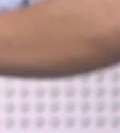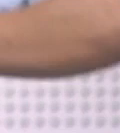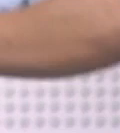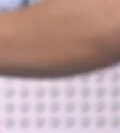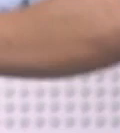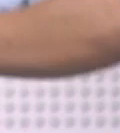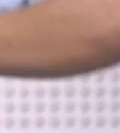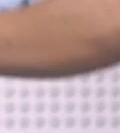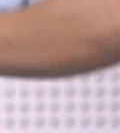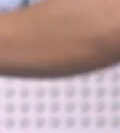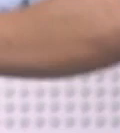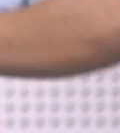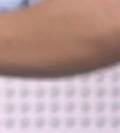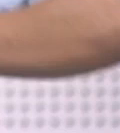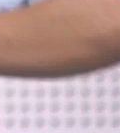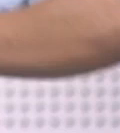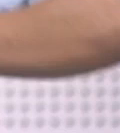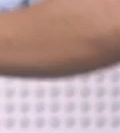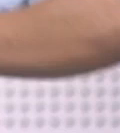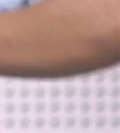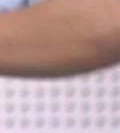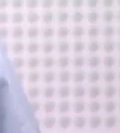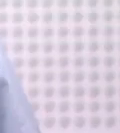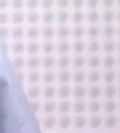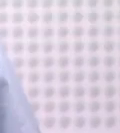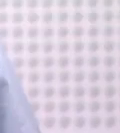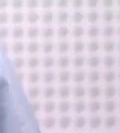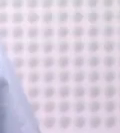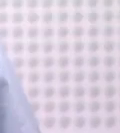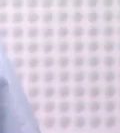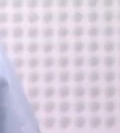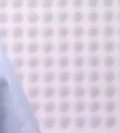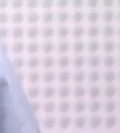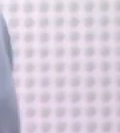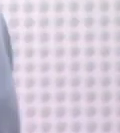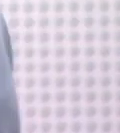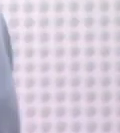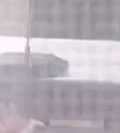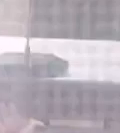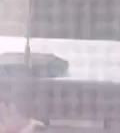que crecerá, y es el pecho de La Habana, y es esta fe cubana que nunca se rendirá.